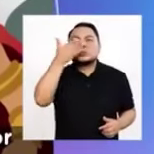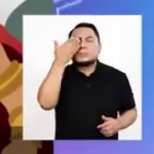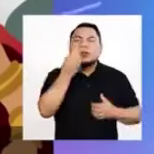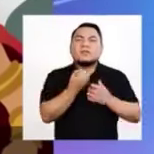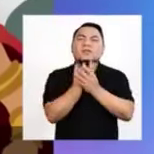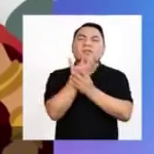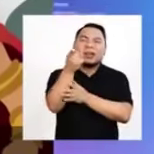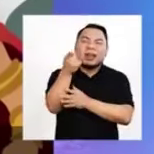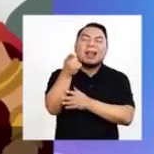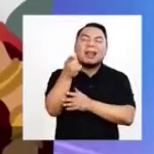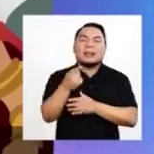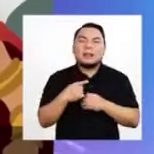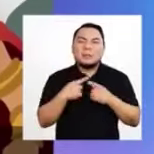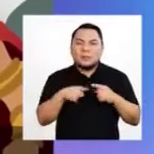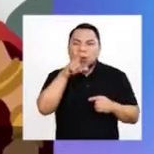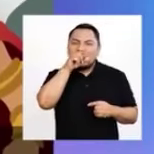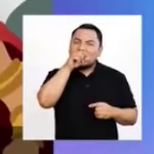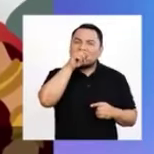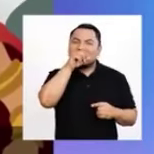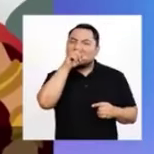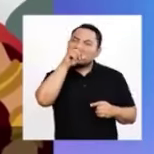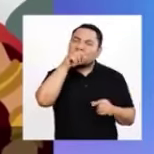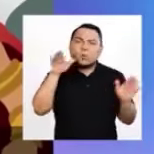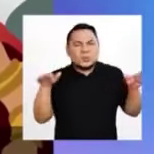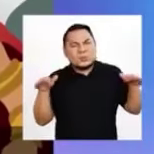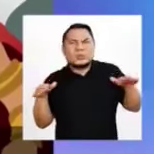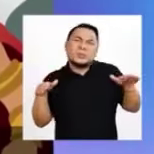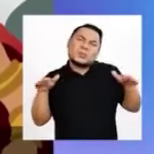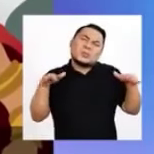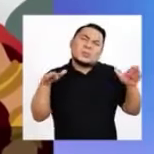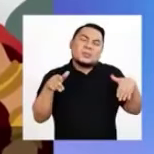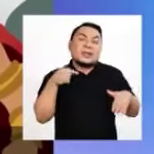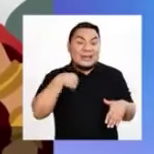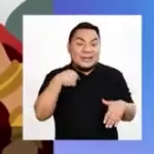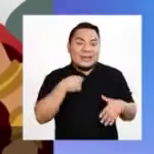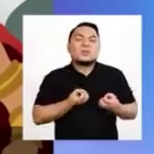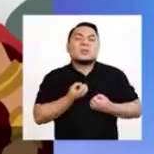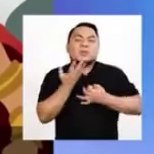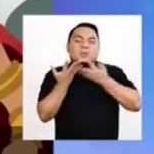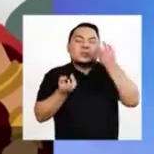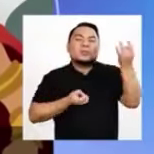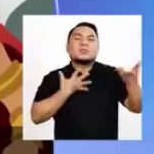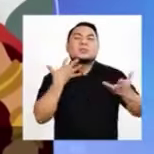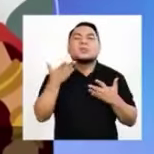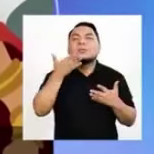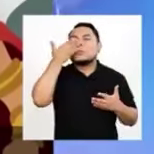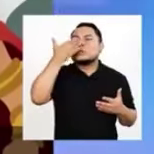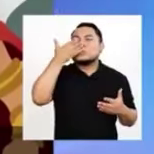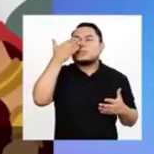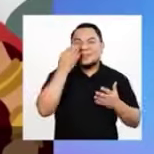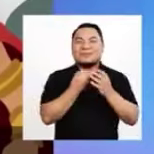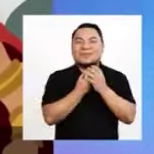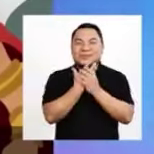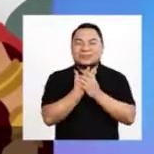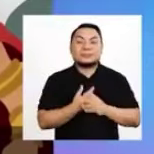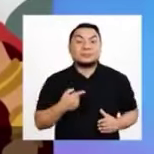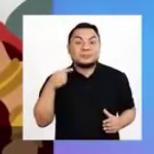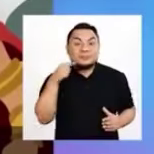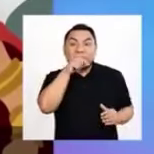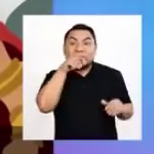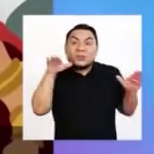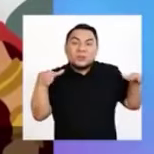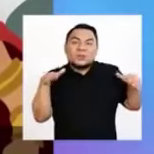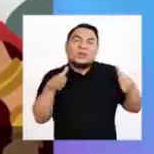preferida. Pero solo vio al pequeño y valiente colibrí, oliendo a canto. La